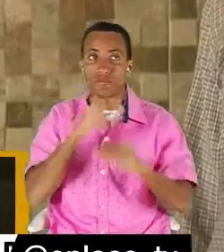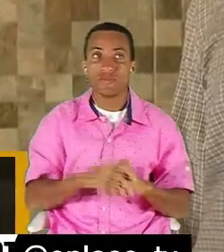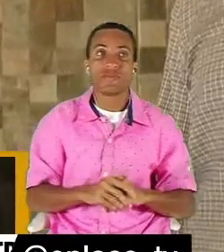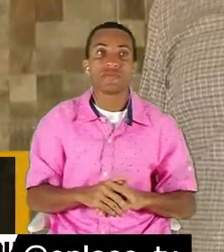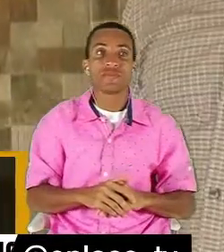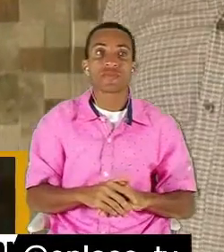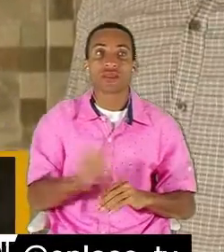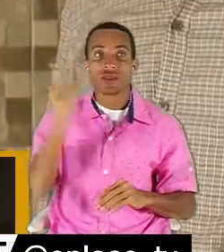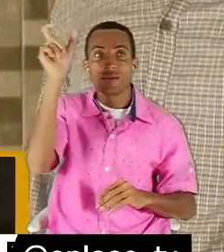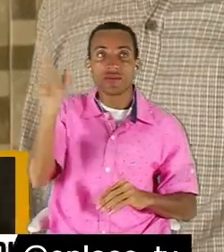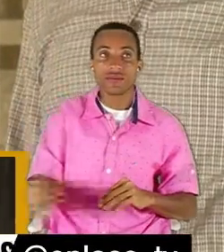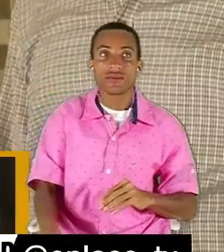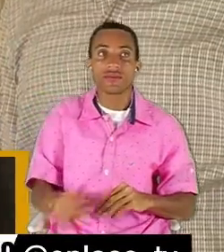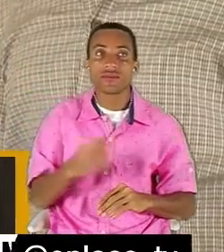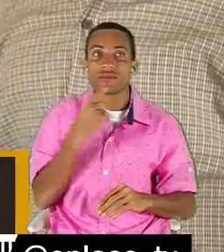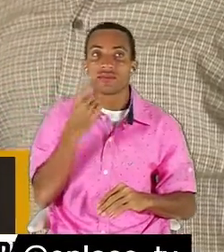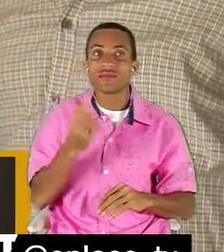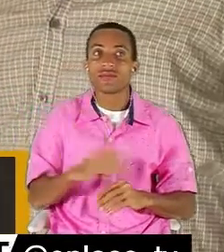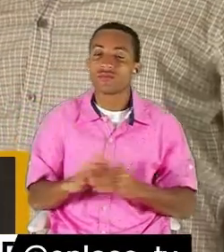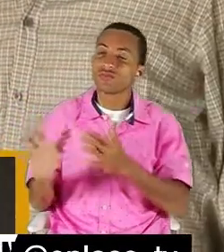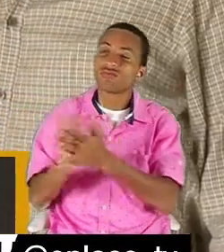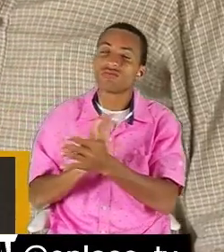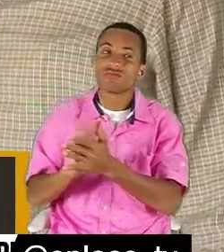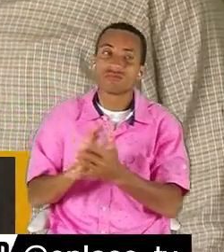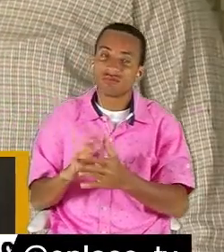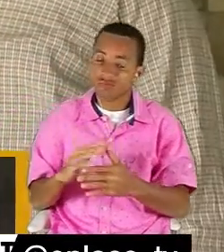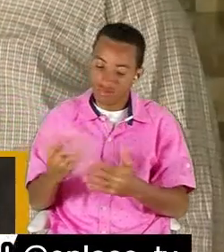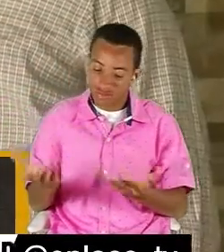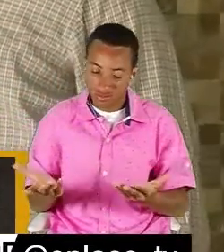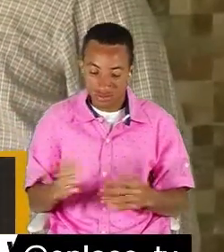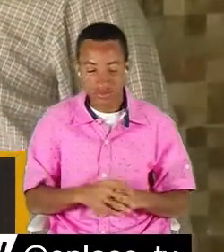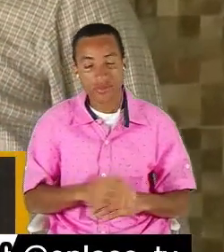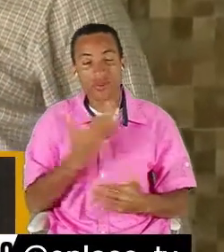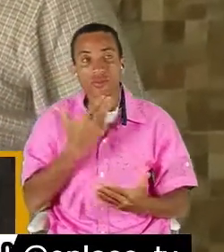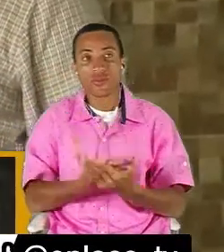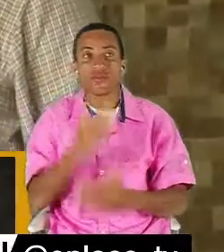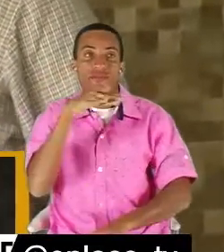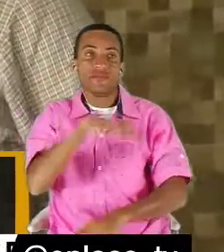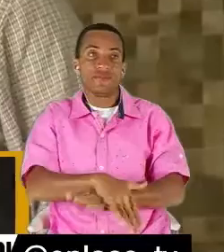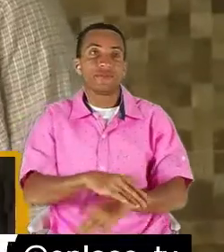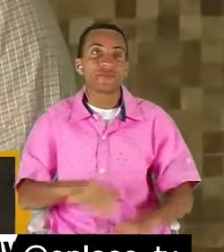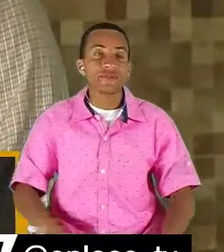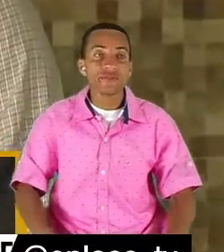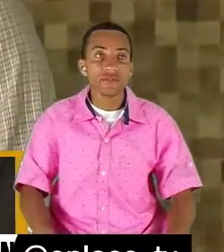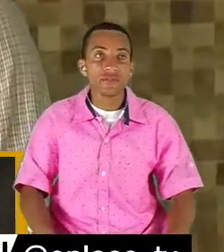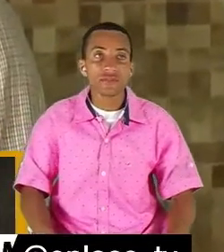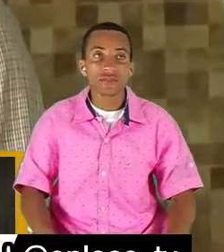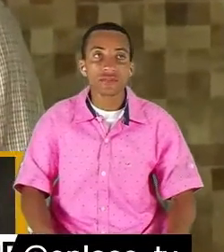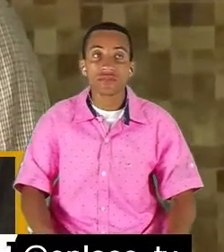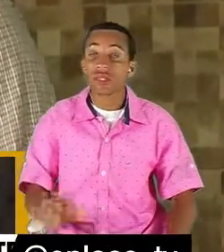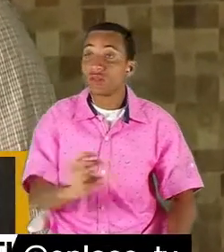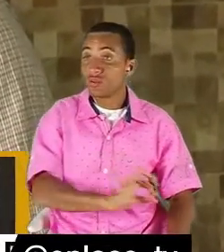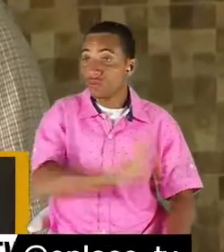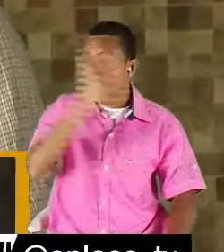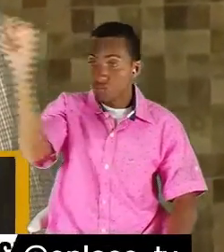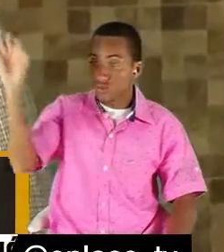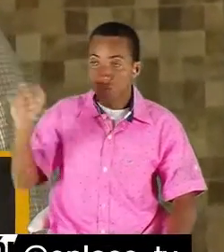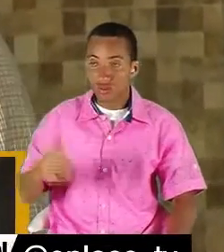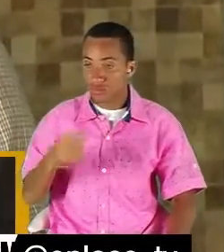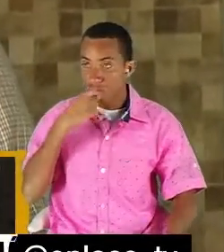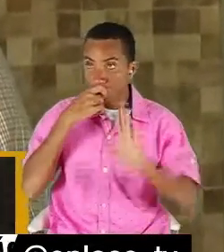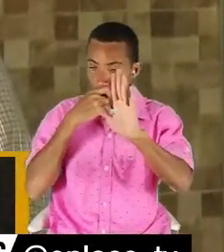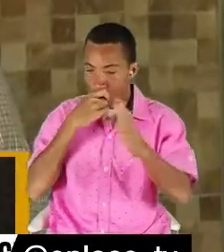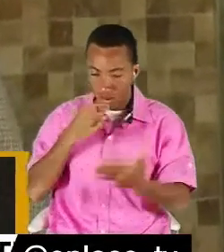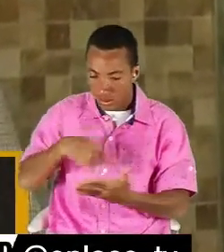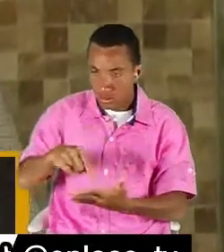personas que aparece en este video, y cuéntenos cuál es su versión sobre los hechos. Buenas tardes. Buenas tardes. En ningún momento me opuse a ningún comparendo ni nada de